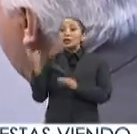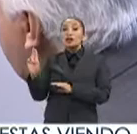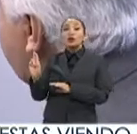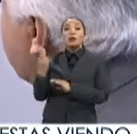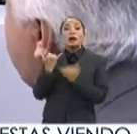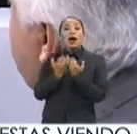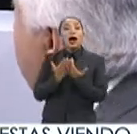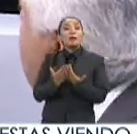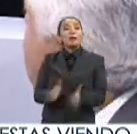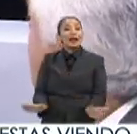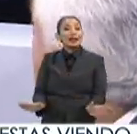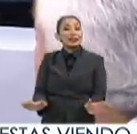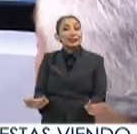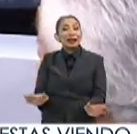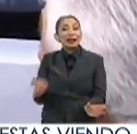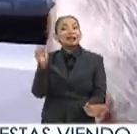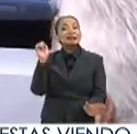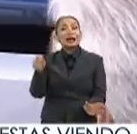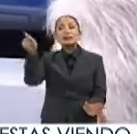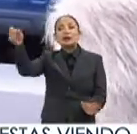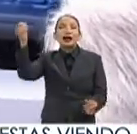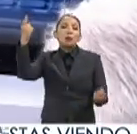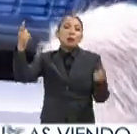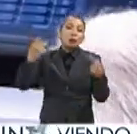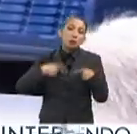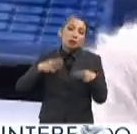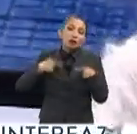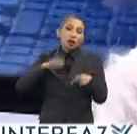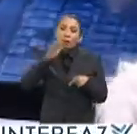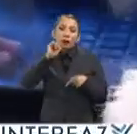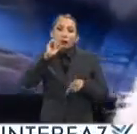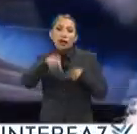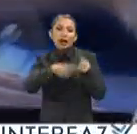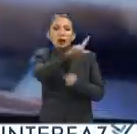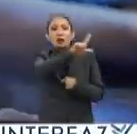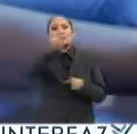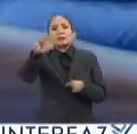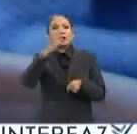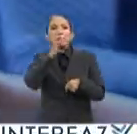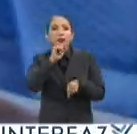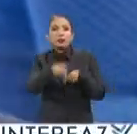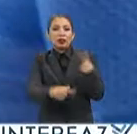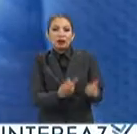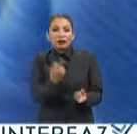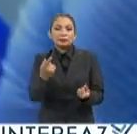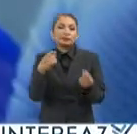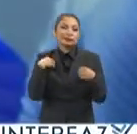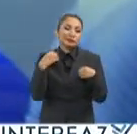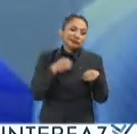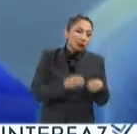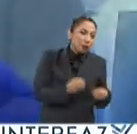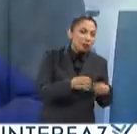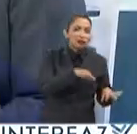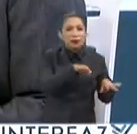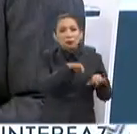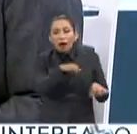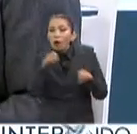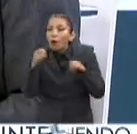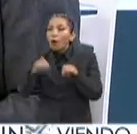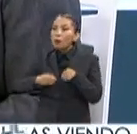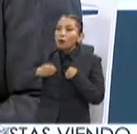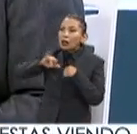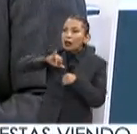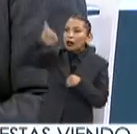Abierta, que es para aquellas personas que por alguna razón no pueden ir al salón de clase. Uh-huh. Trabajan tiempo completo, viven